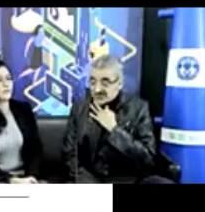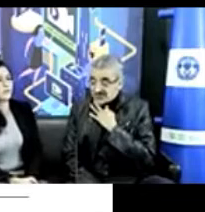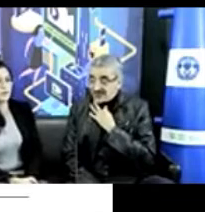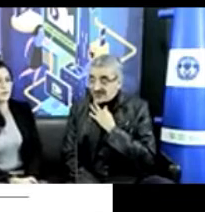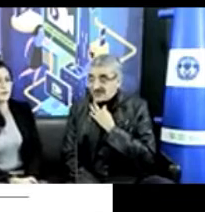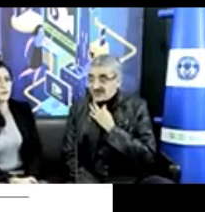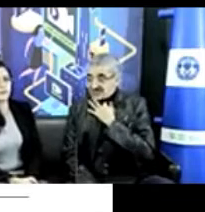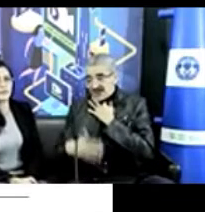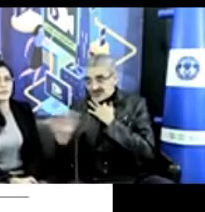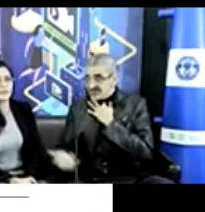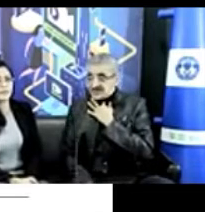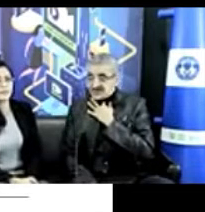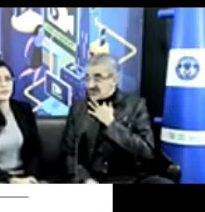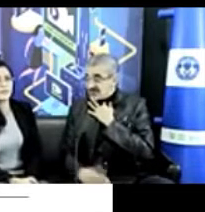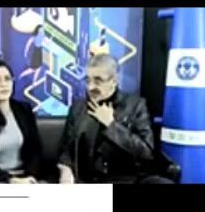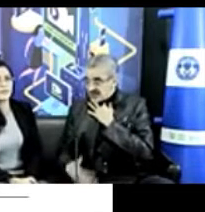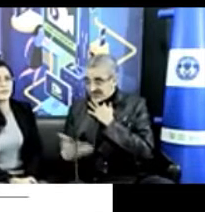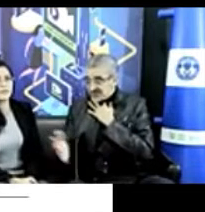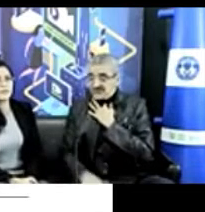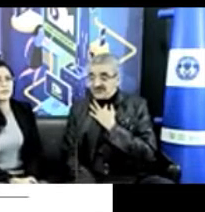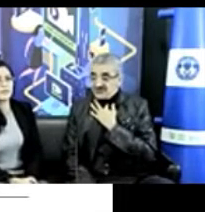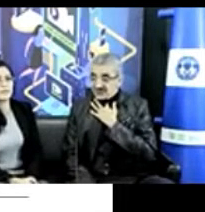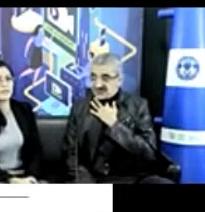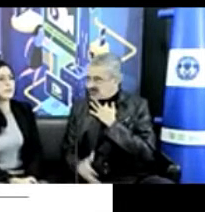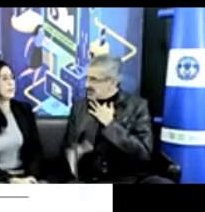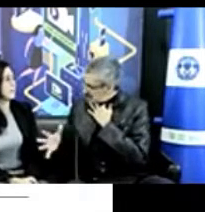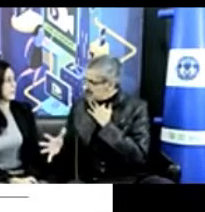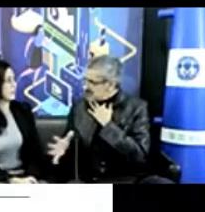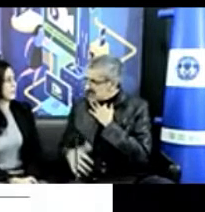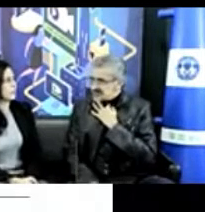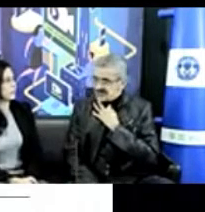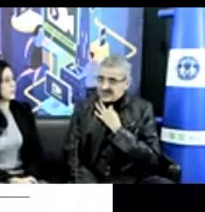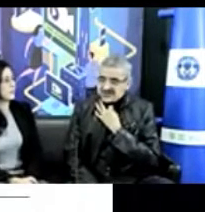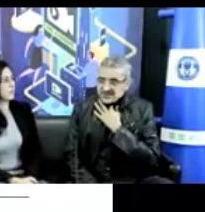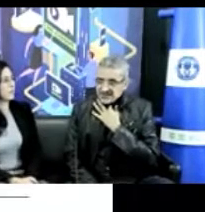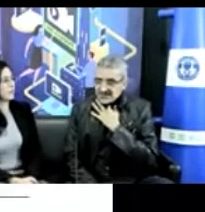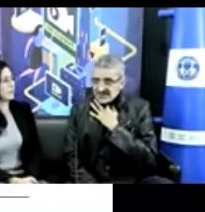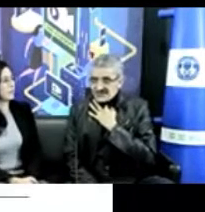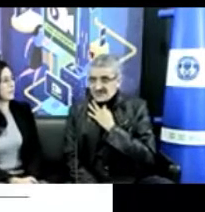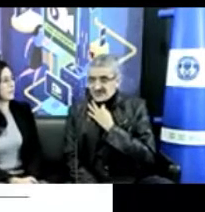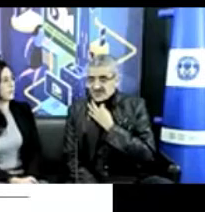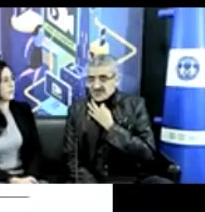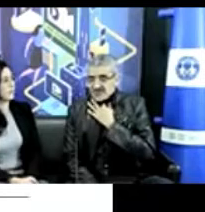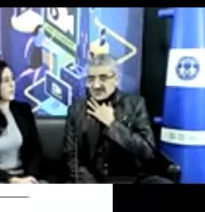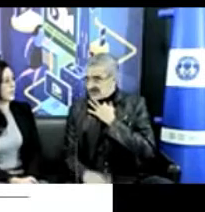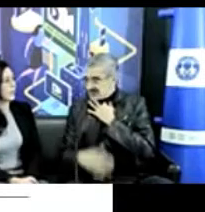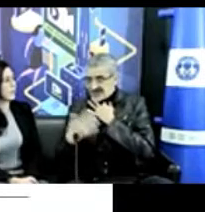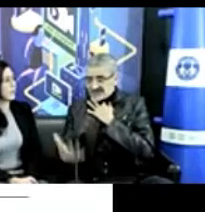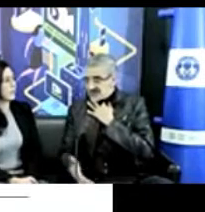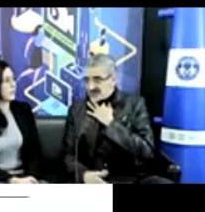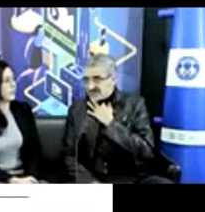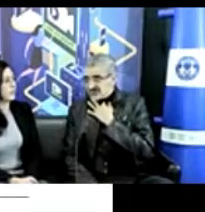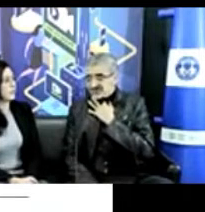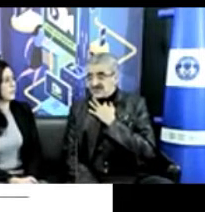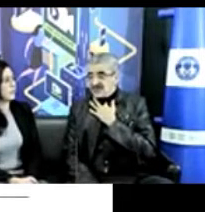alcoholismo. Entonces idearon un cuestionario rápido de 5 preguntas y que se aplica en